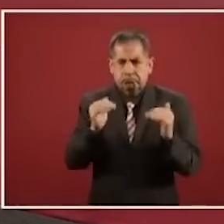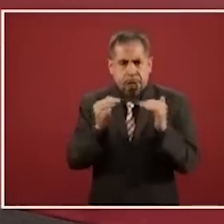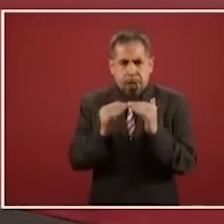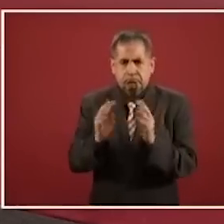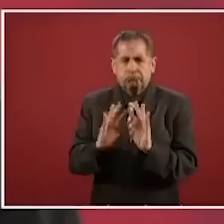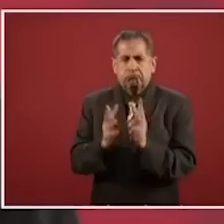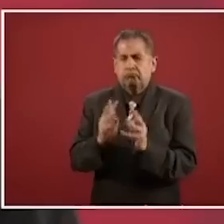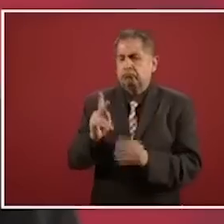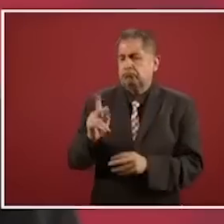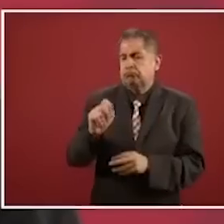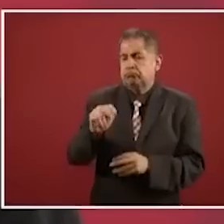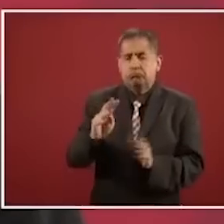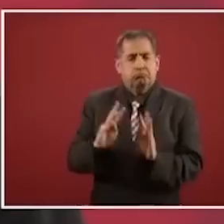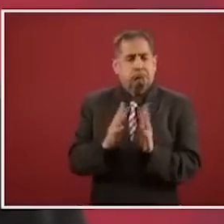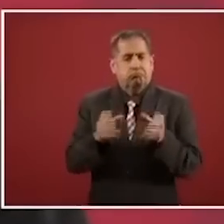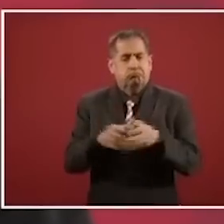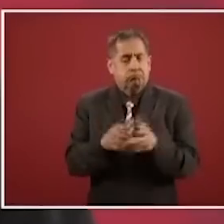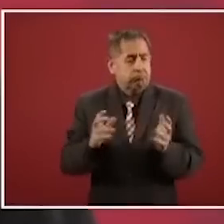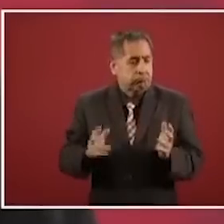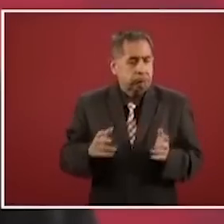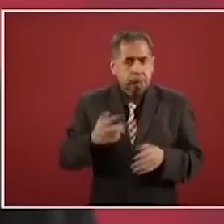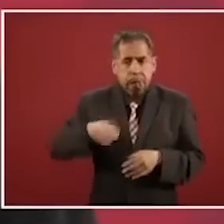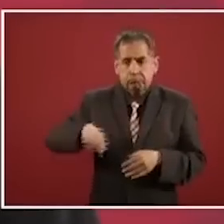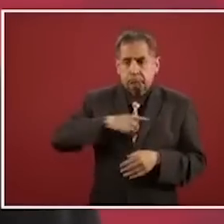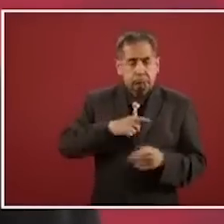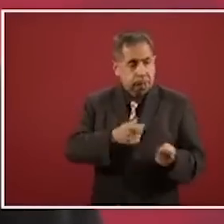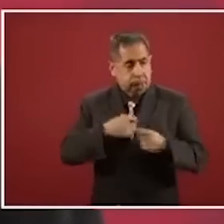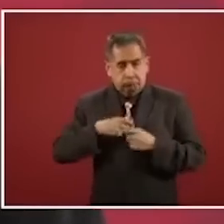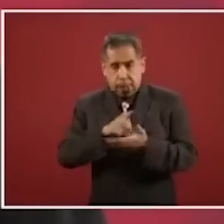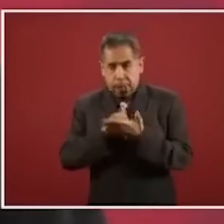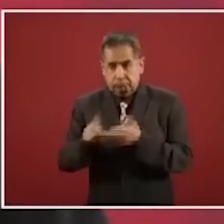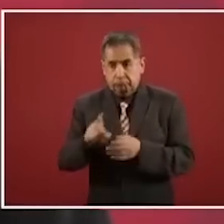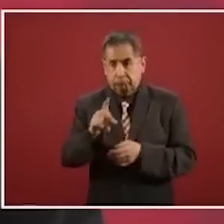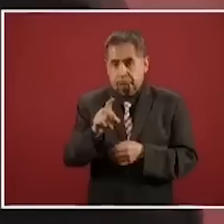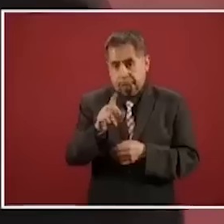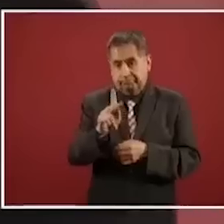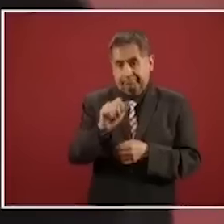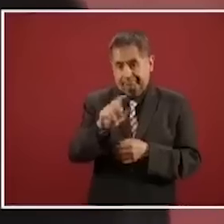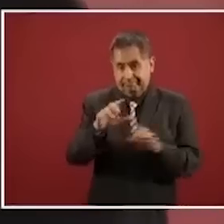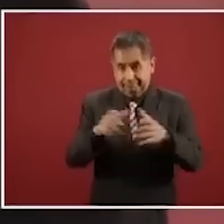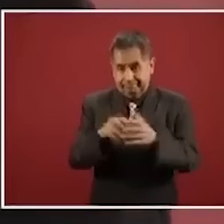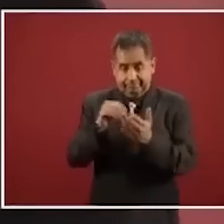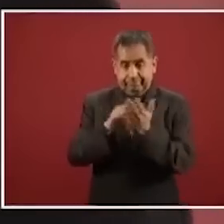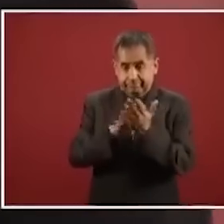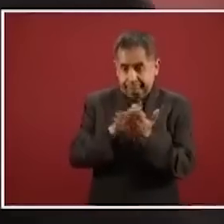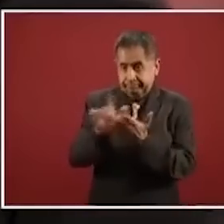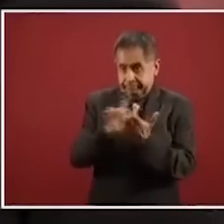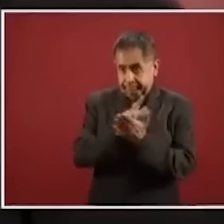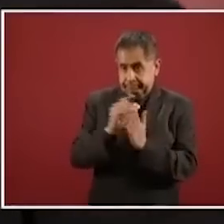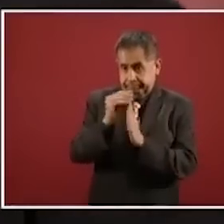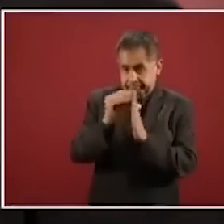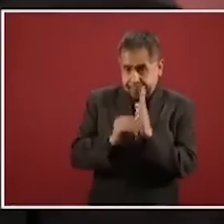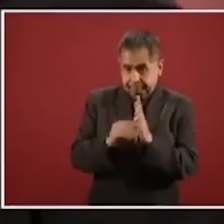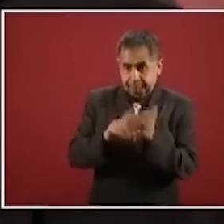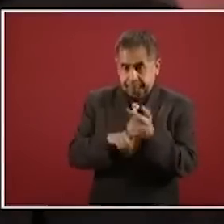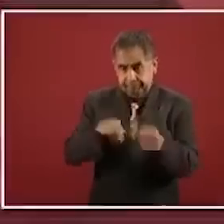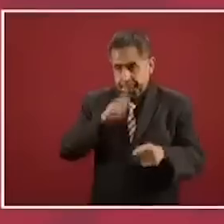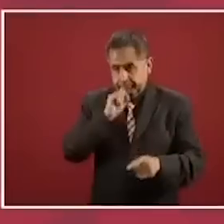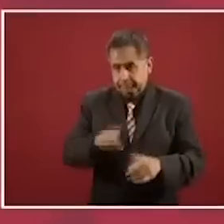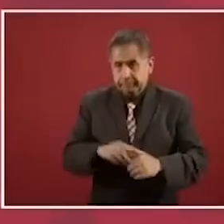paneles y los derechos que ahora nos confiere ese sistema de paneles, que están en esta ley, que estás